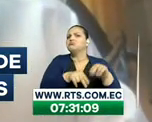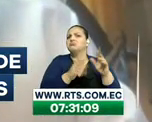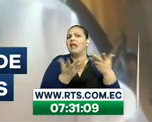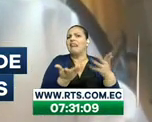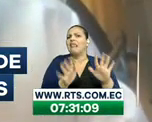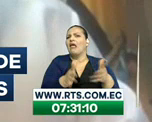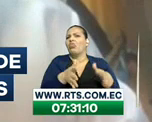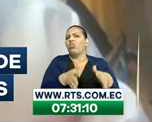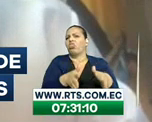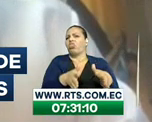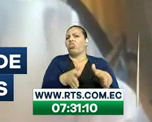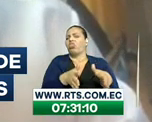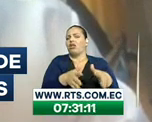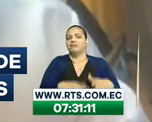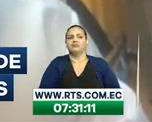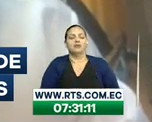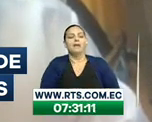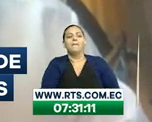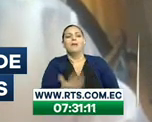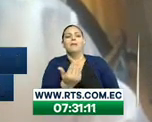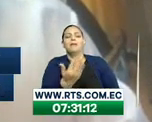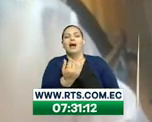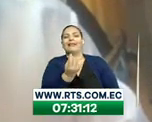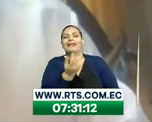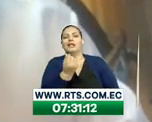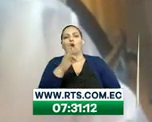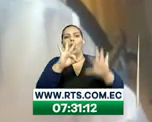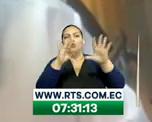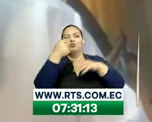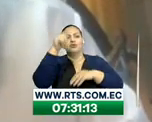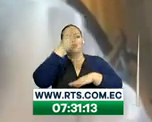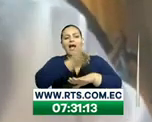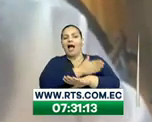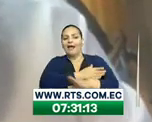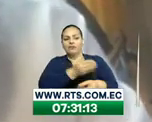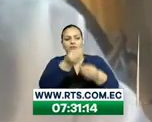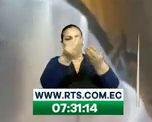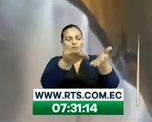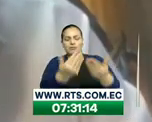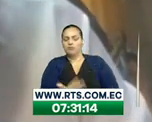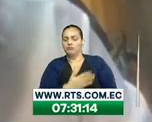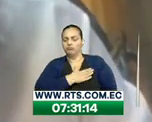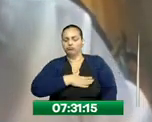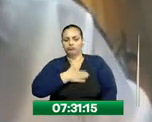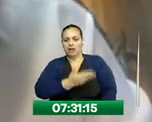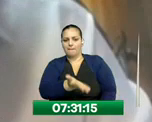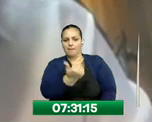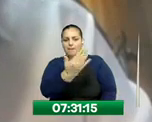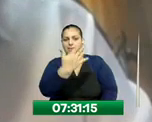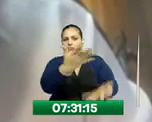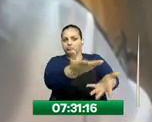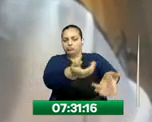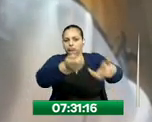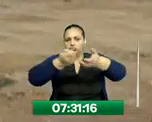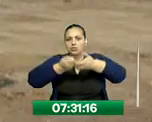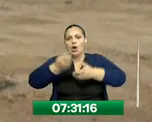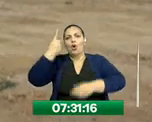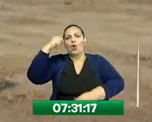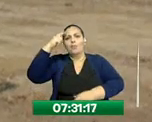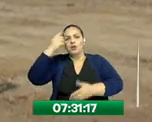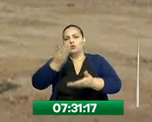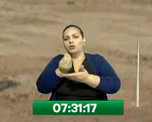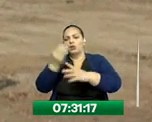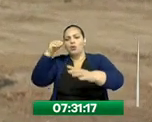contrato, se procede con la ejecución de las garantías. Estos dineros ingresan a la cuenta única del Estado. El avance